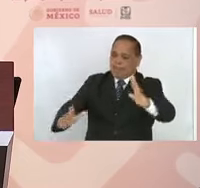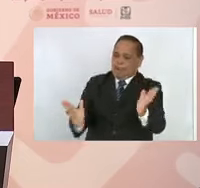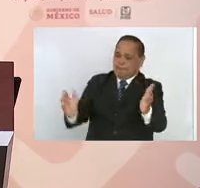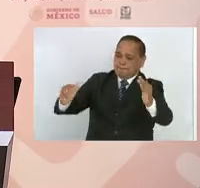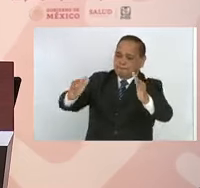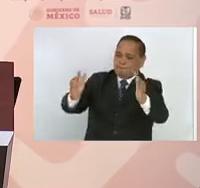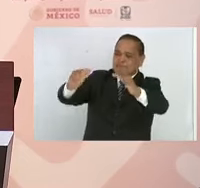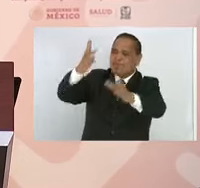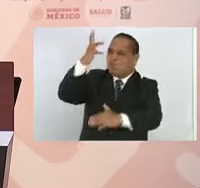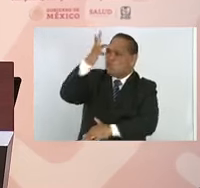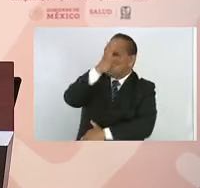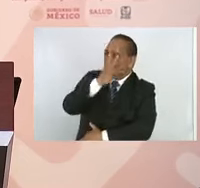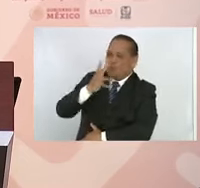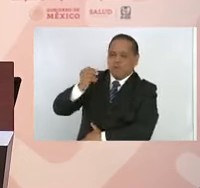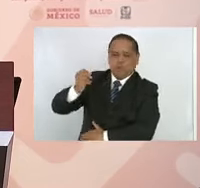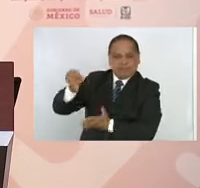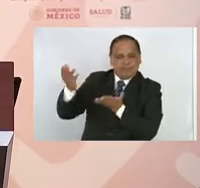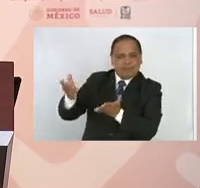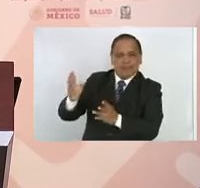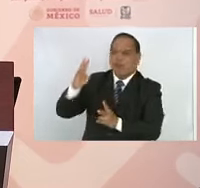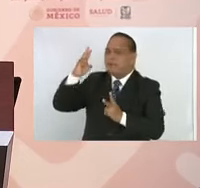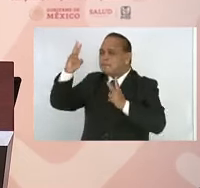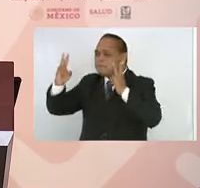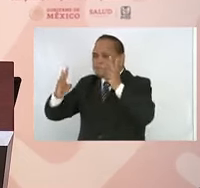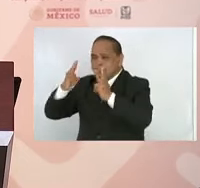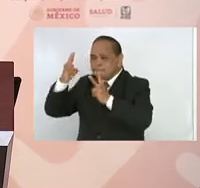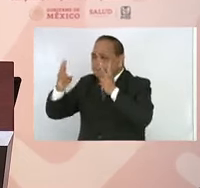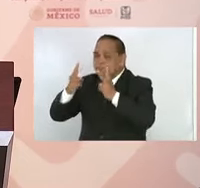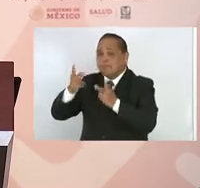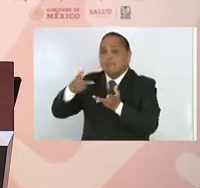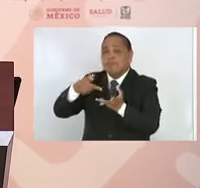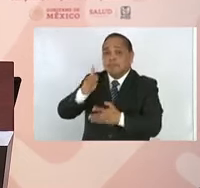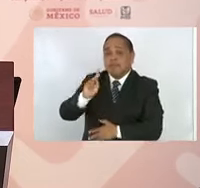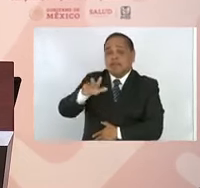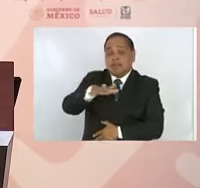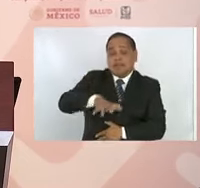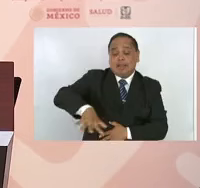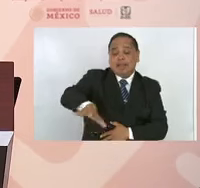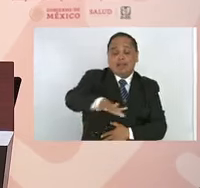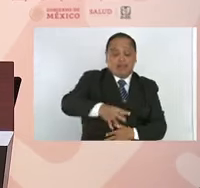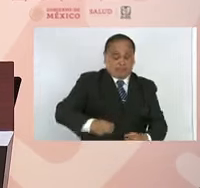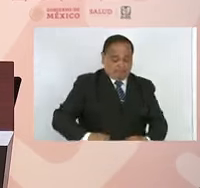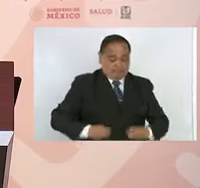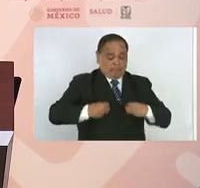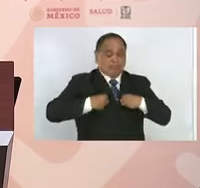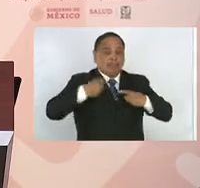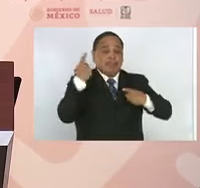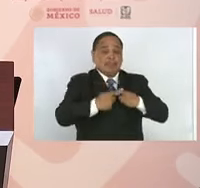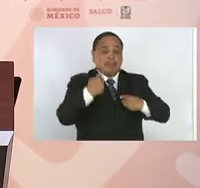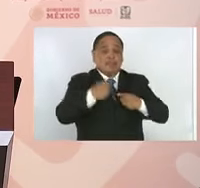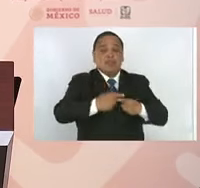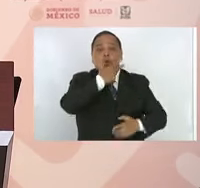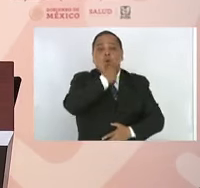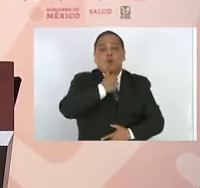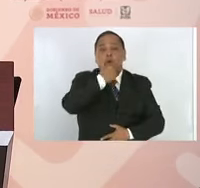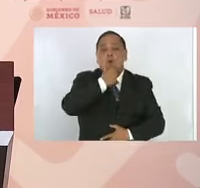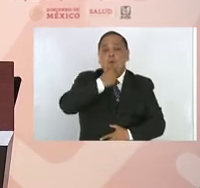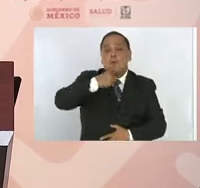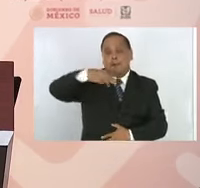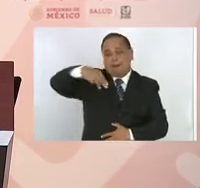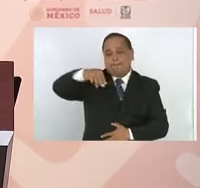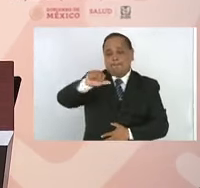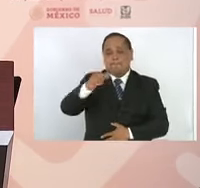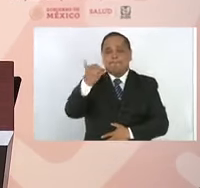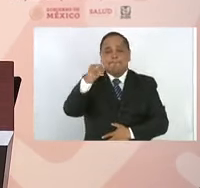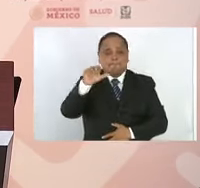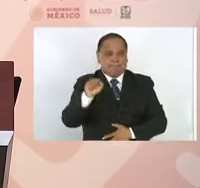deriva, sino pasan por donde vivieron los mayas, que era gente guerrera, pero muy buena y de